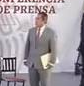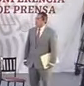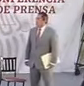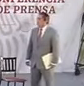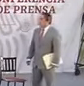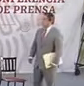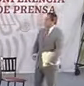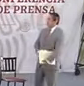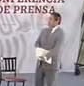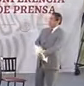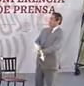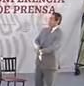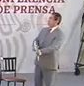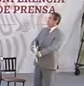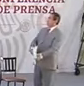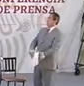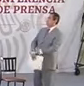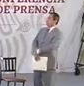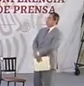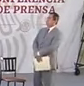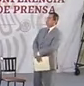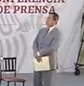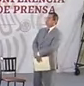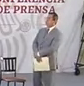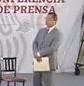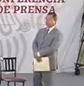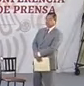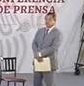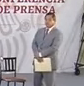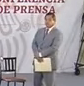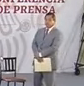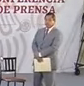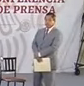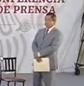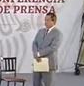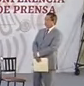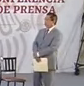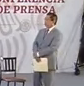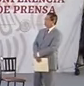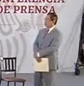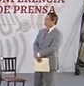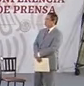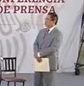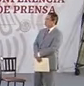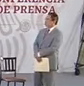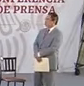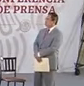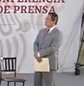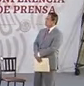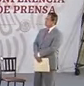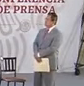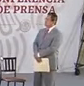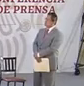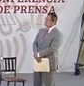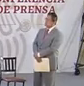Bueno, ustedes saben que, como lo hemos informado, los accidentes de aviación